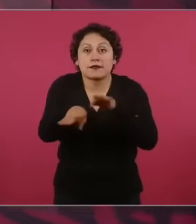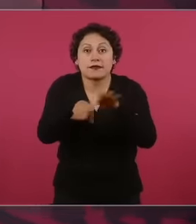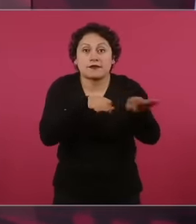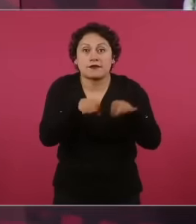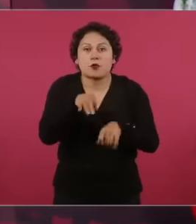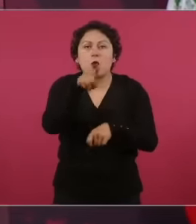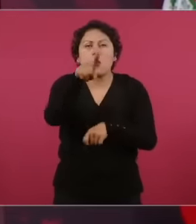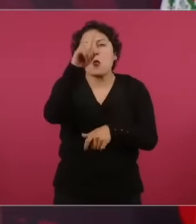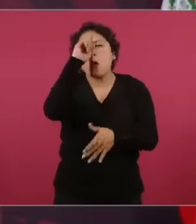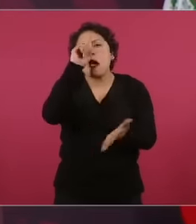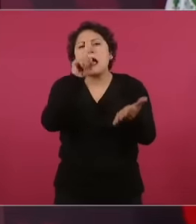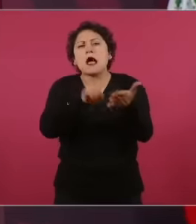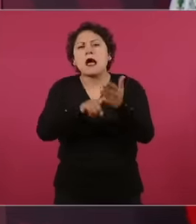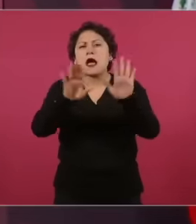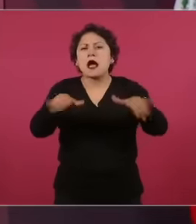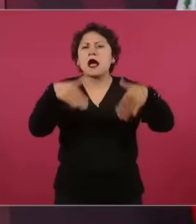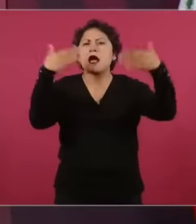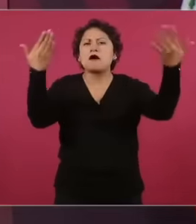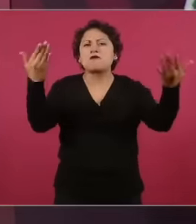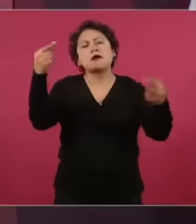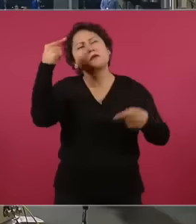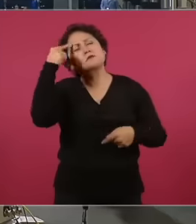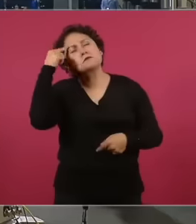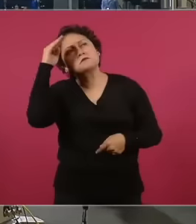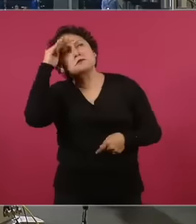capital y tecnología.